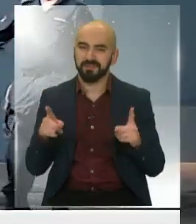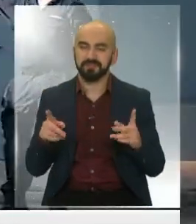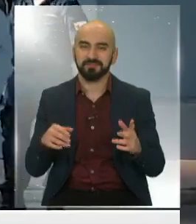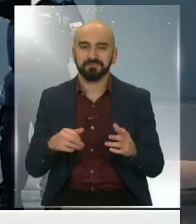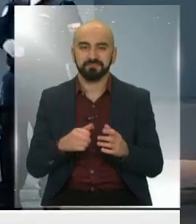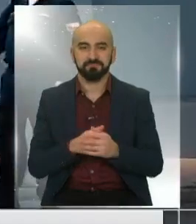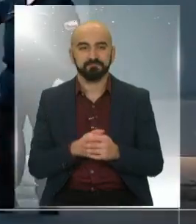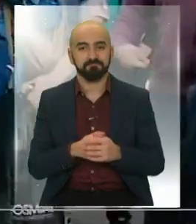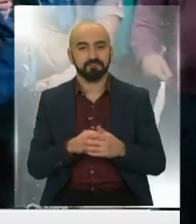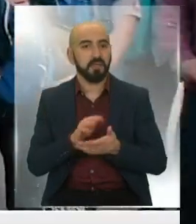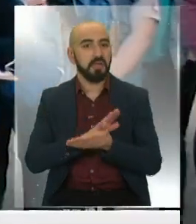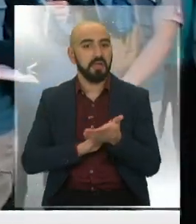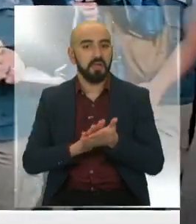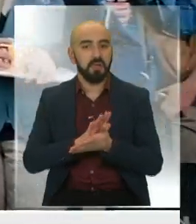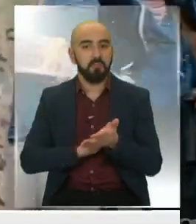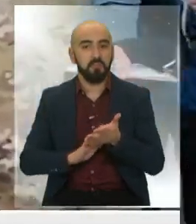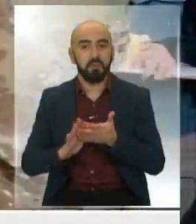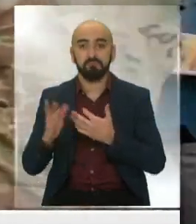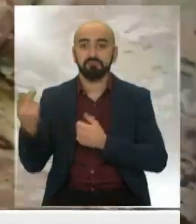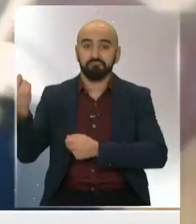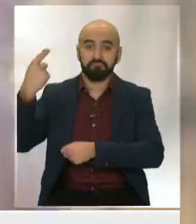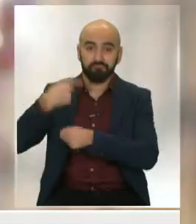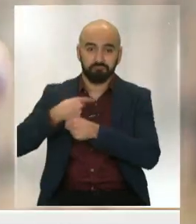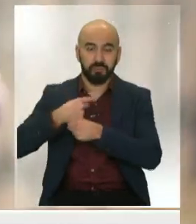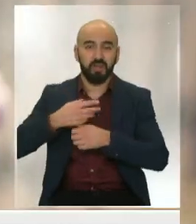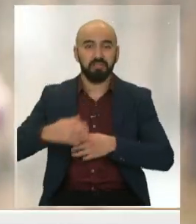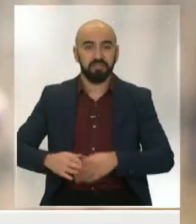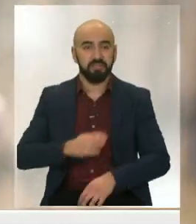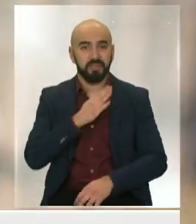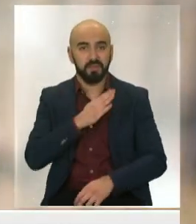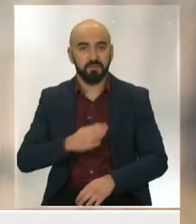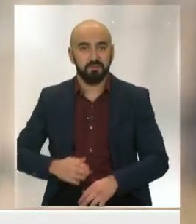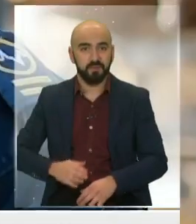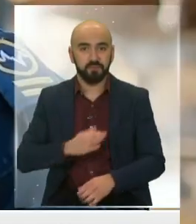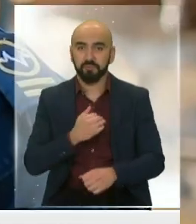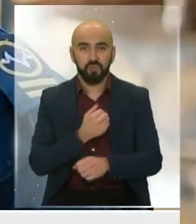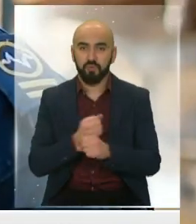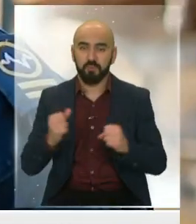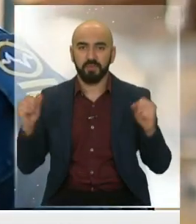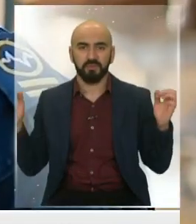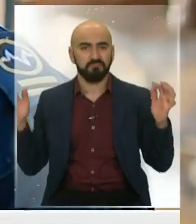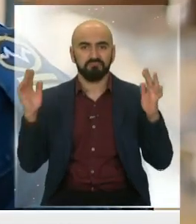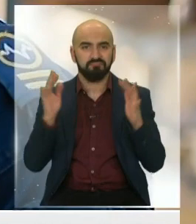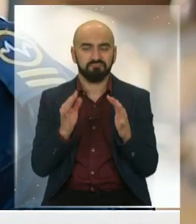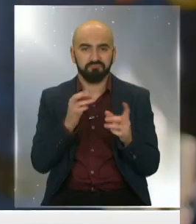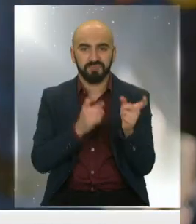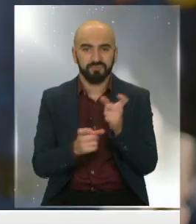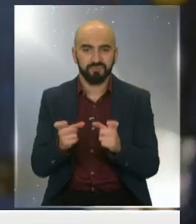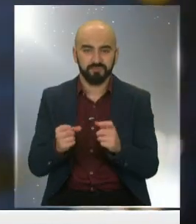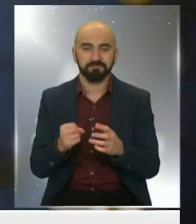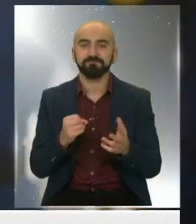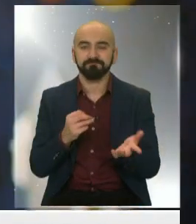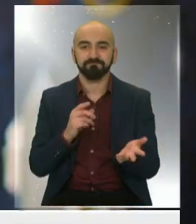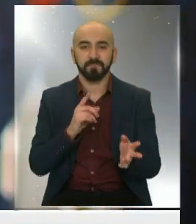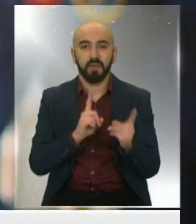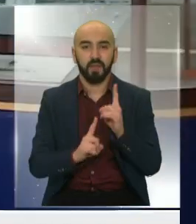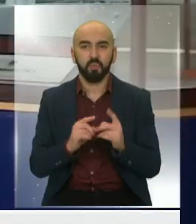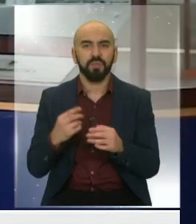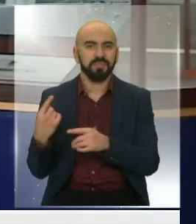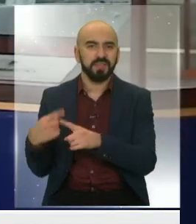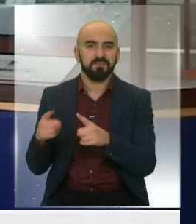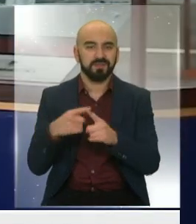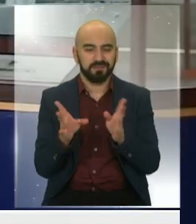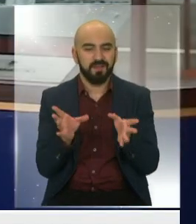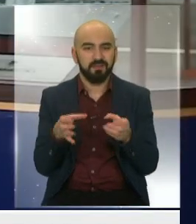nosotros nos dieran la orden de hacer el desfile hoy día, no podríamos reunir gente. La gente que pertenecía a los distintos